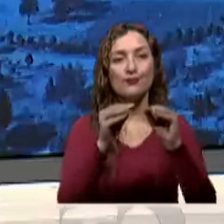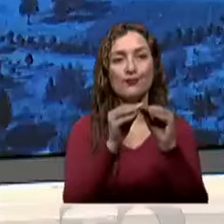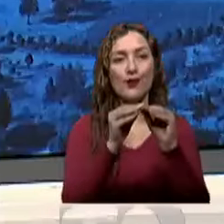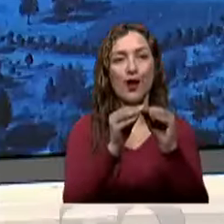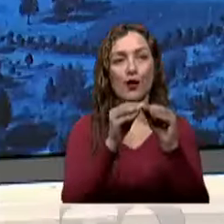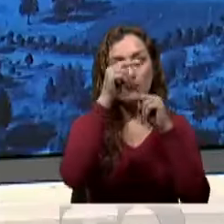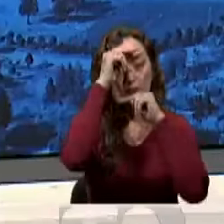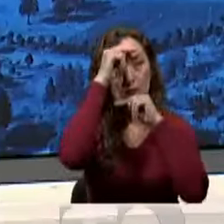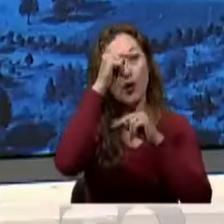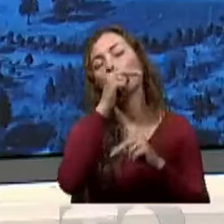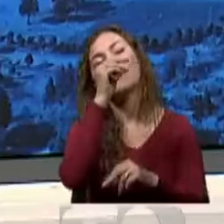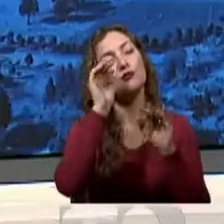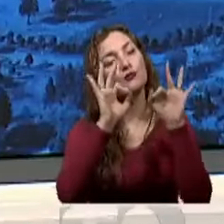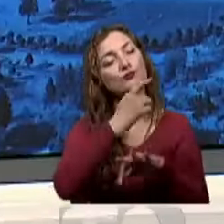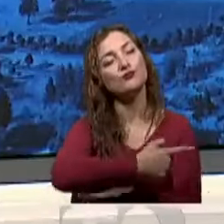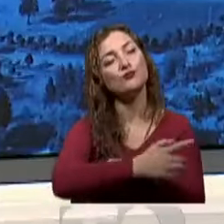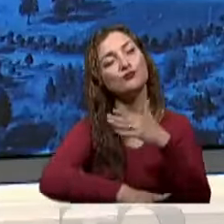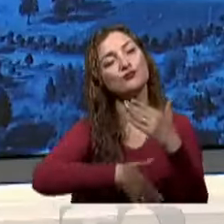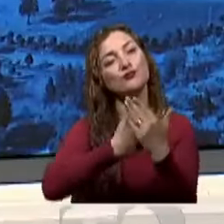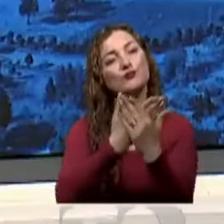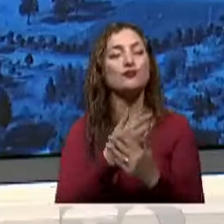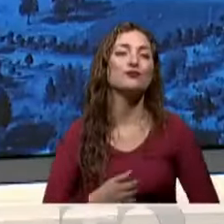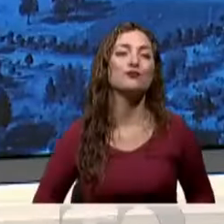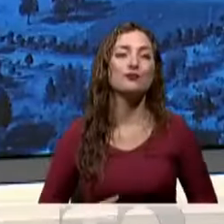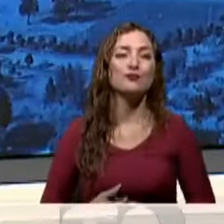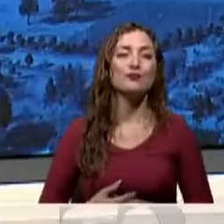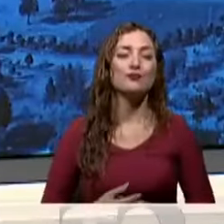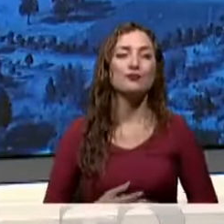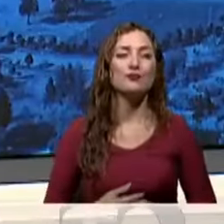estudios, ustedes con más amigos, de un excelente día para todos. Un gran día para ti.